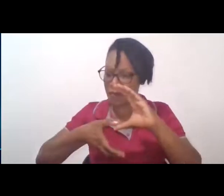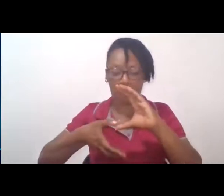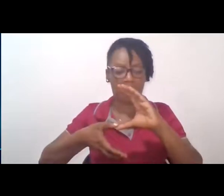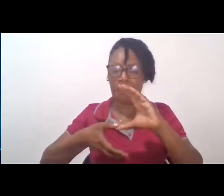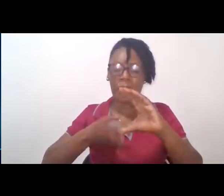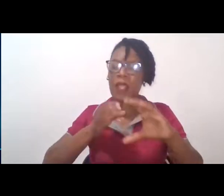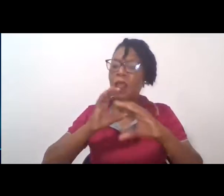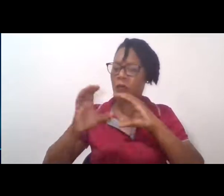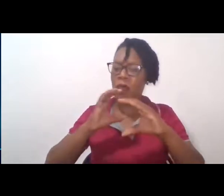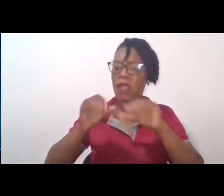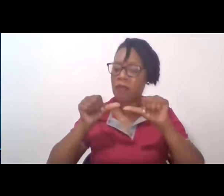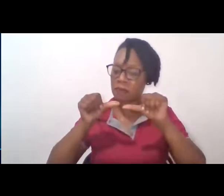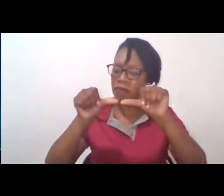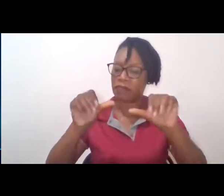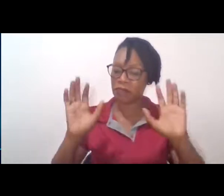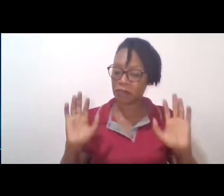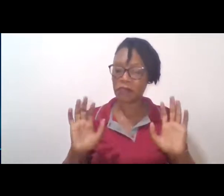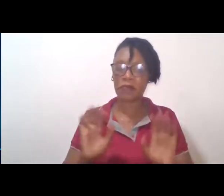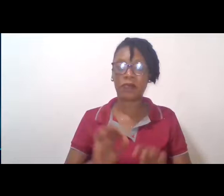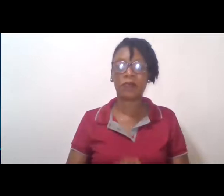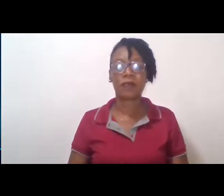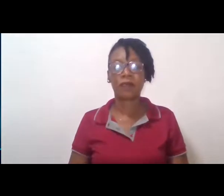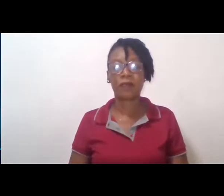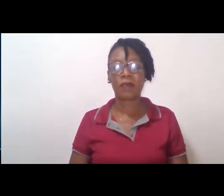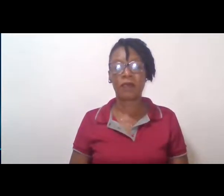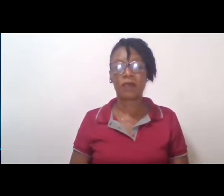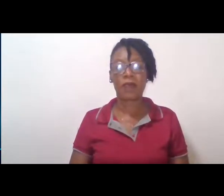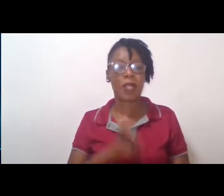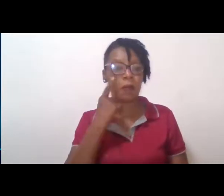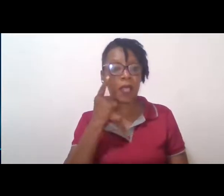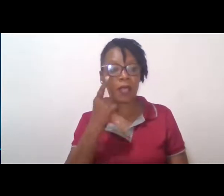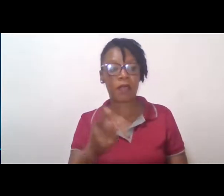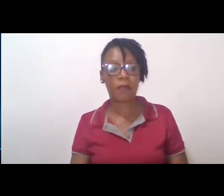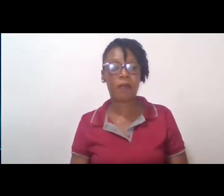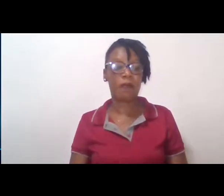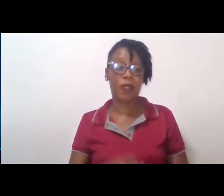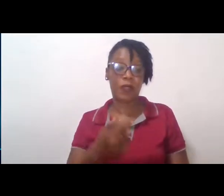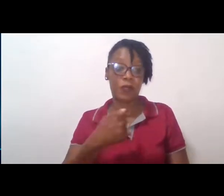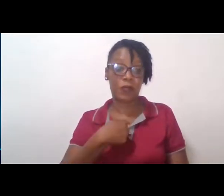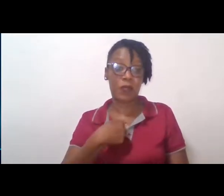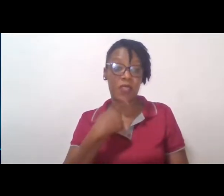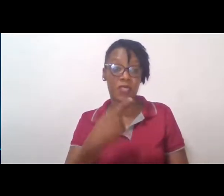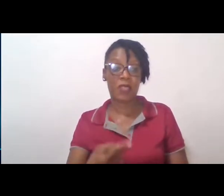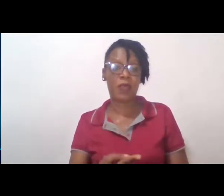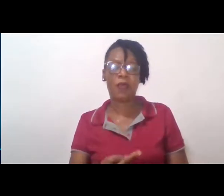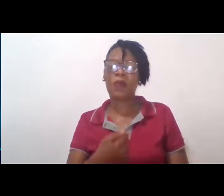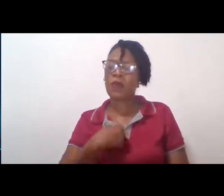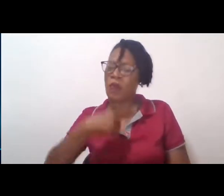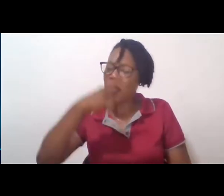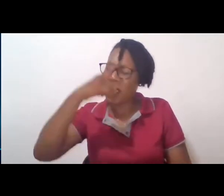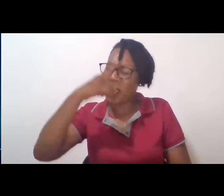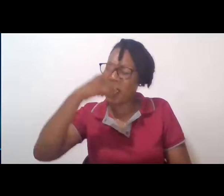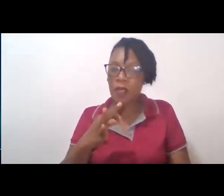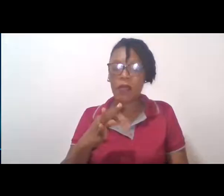la comunicación no debe terminarse. Vean, por eso es que yo les digo que yo creo mucho, creo fundamentalmente